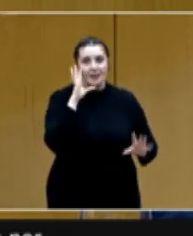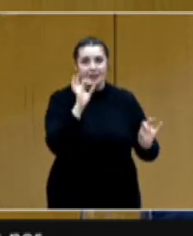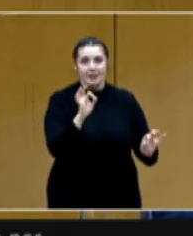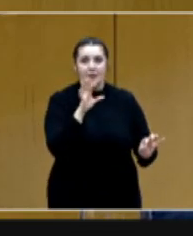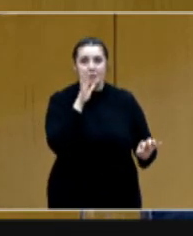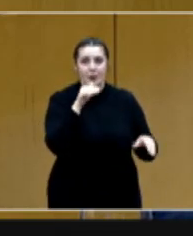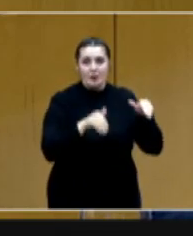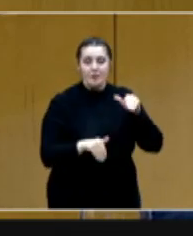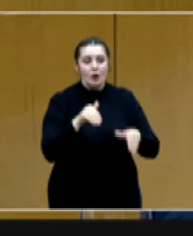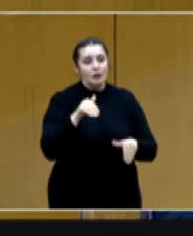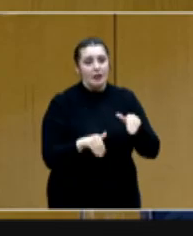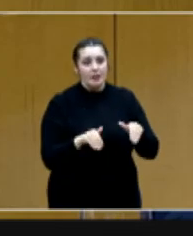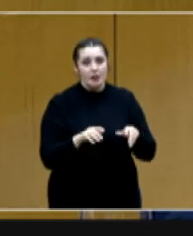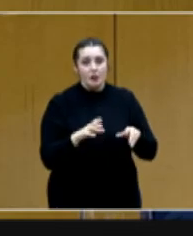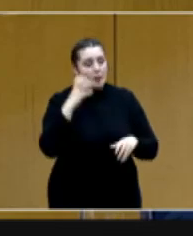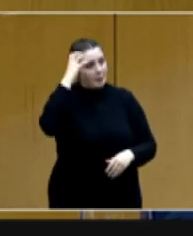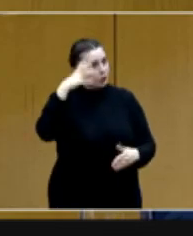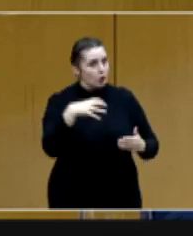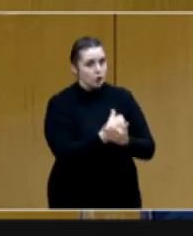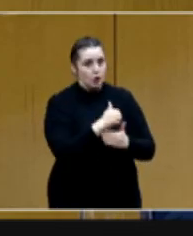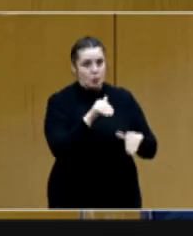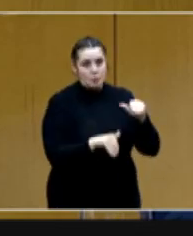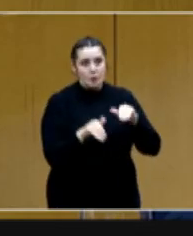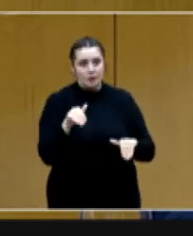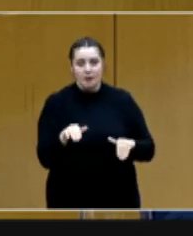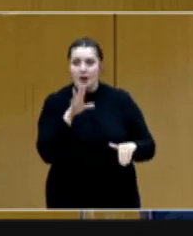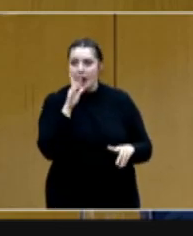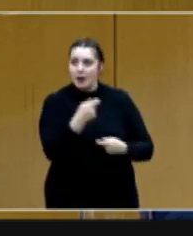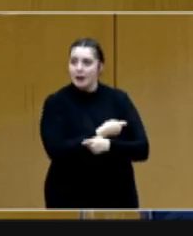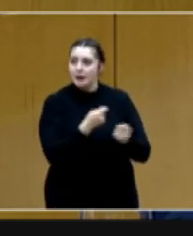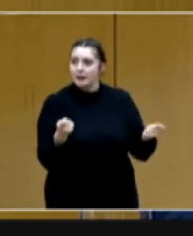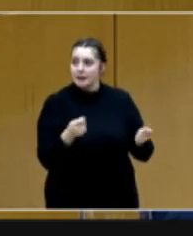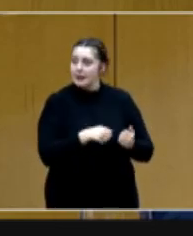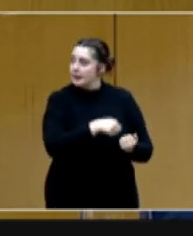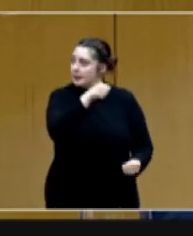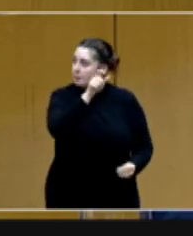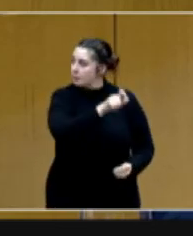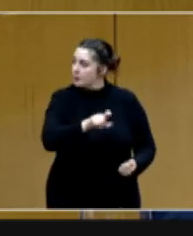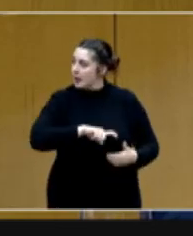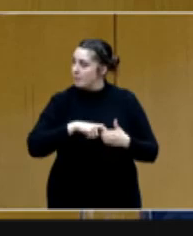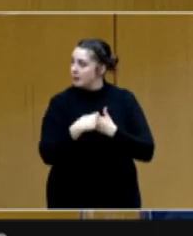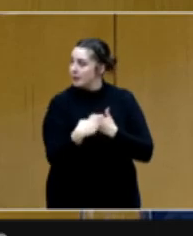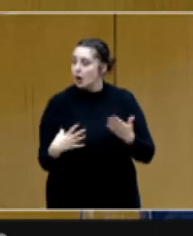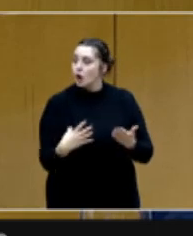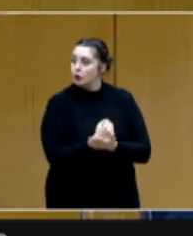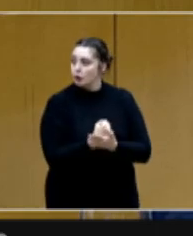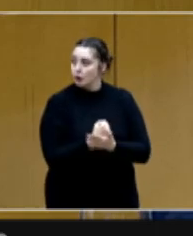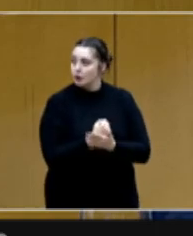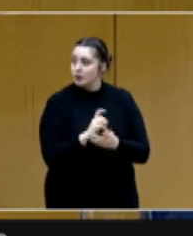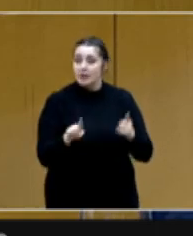parte de todos los patronos vamos a entregar un diploma a todos y cada uno de los participantes y luego si te parece